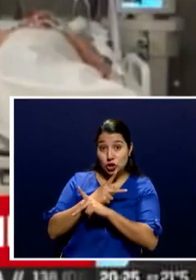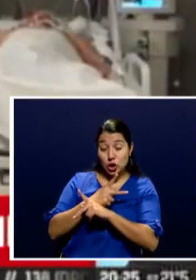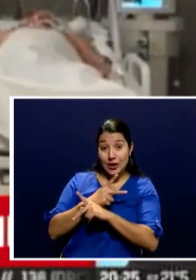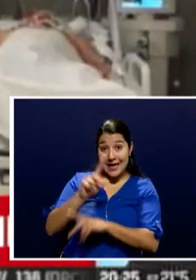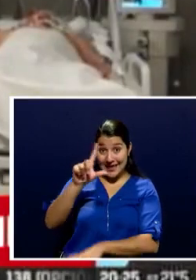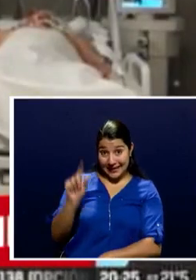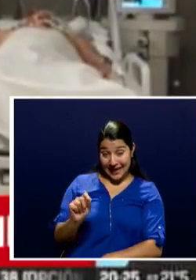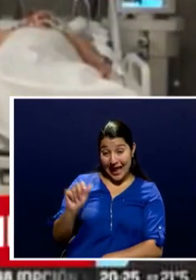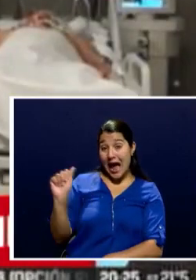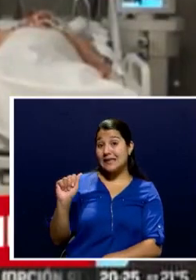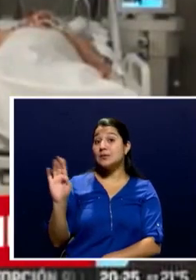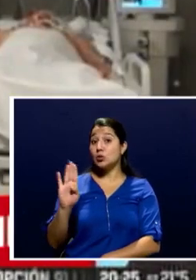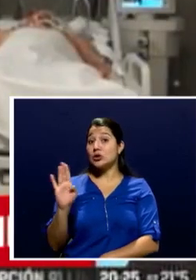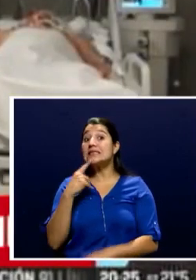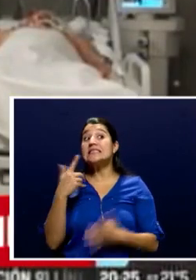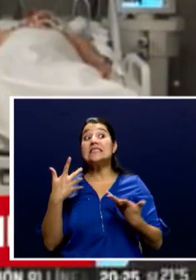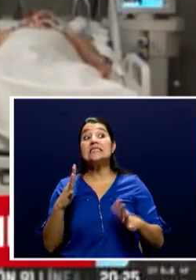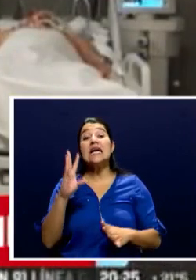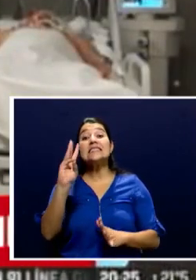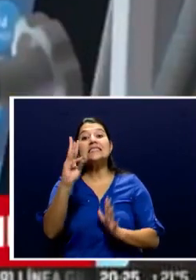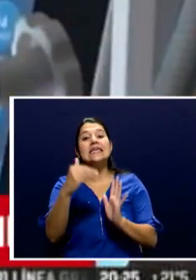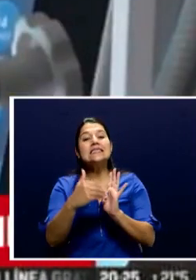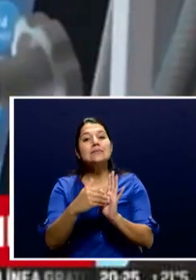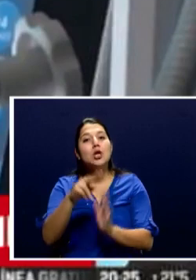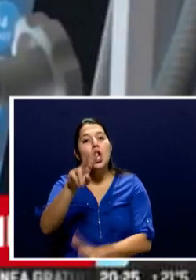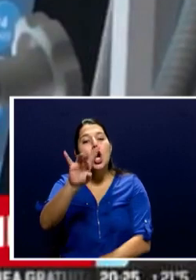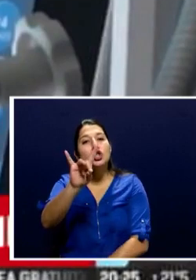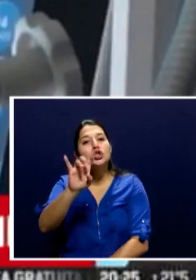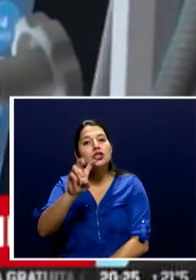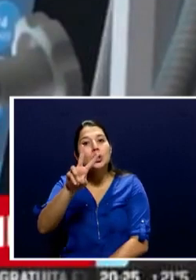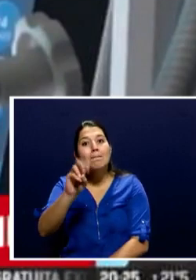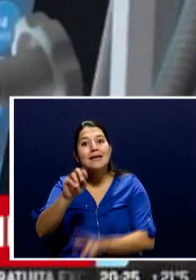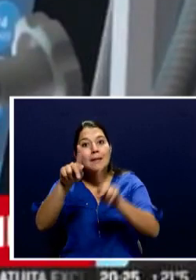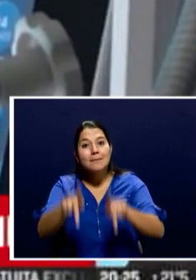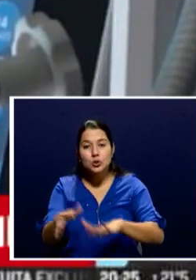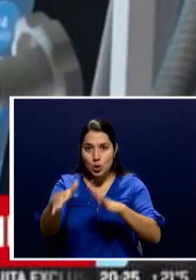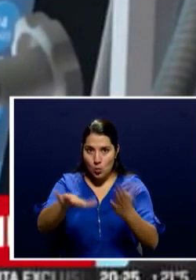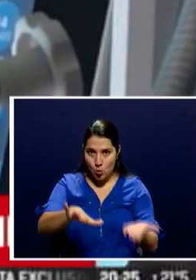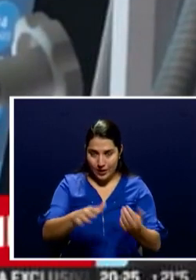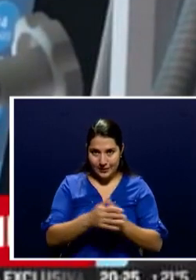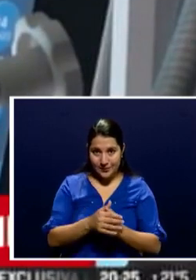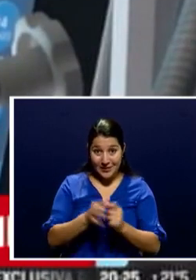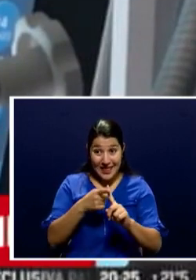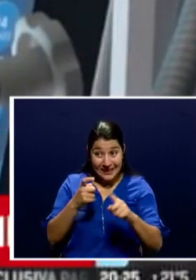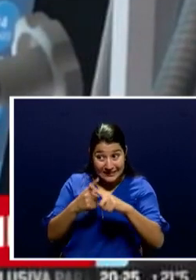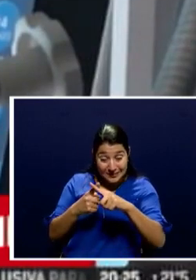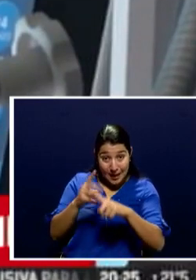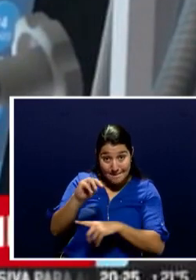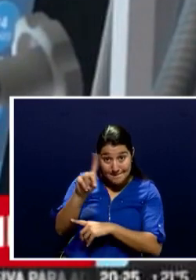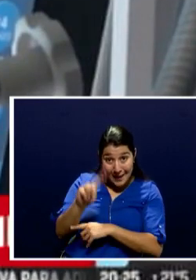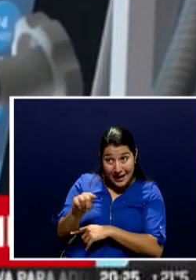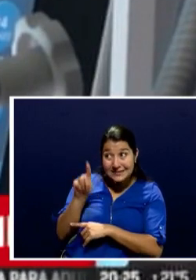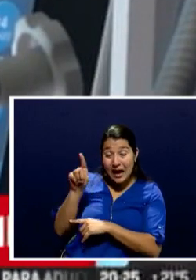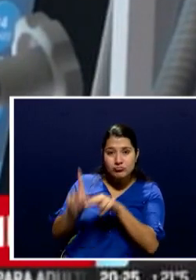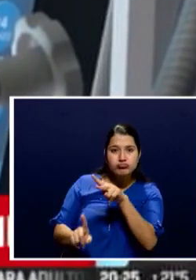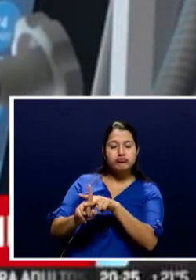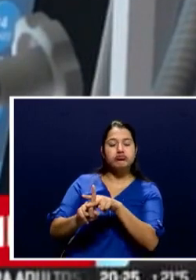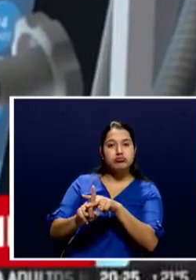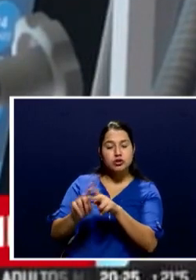Angelo Borelli, la cifra ya es de 6,820 fallecidos. Desde mediados de marzo, ese país foco del brote en